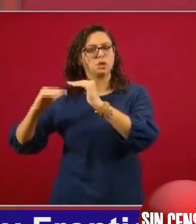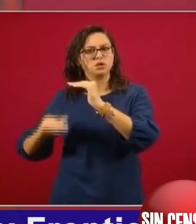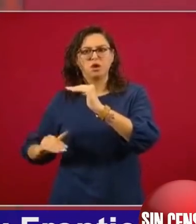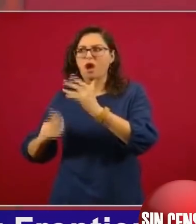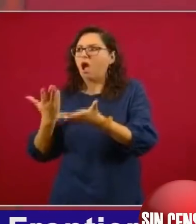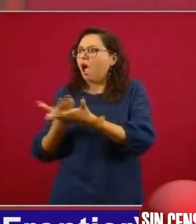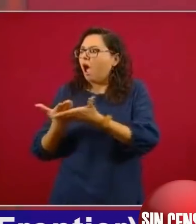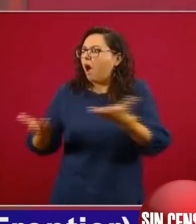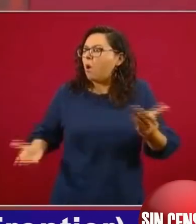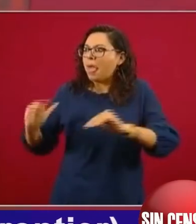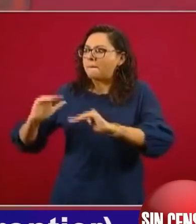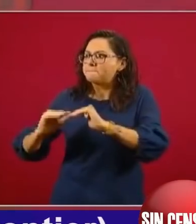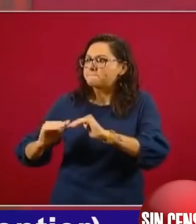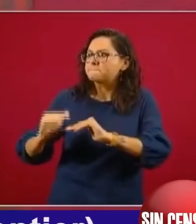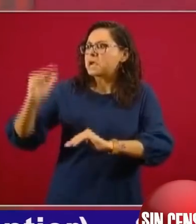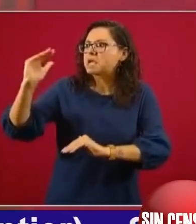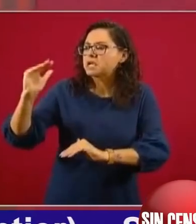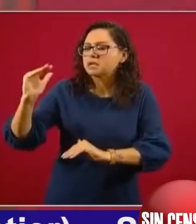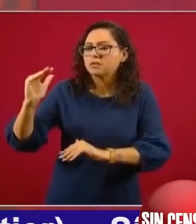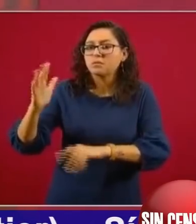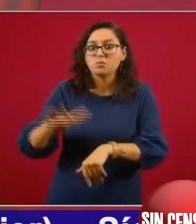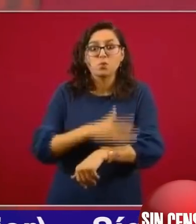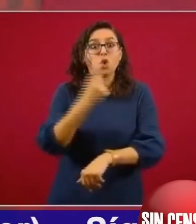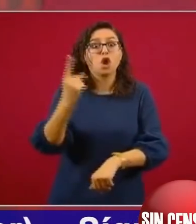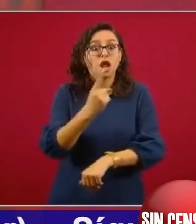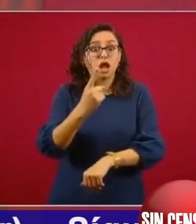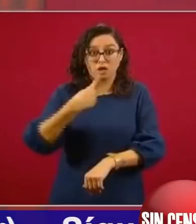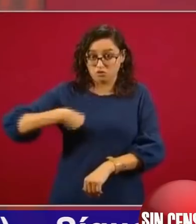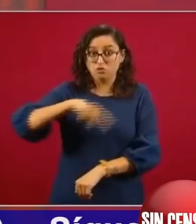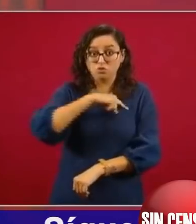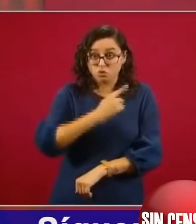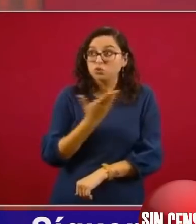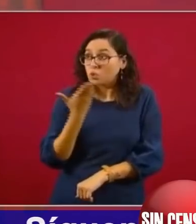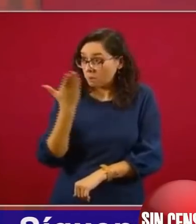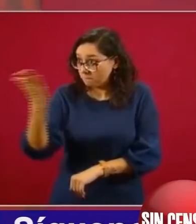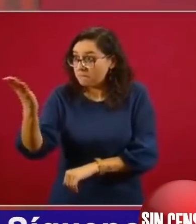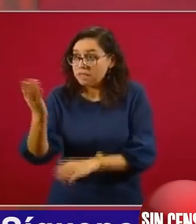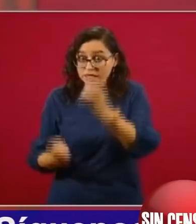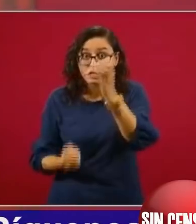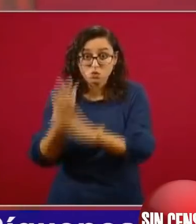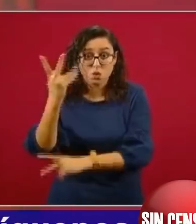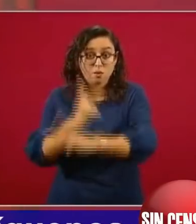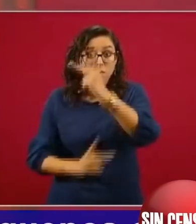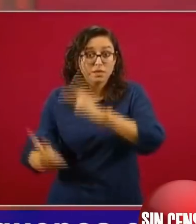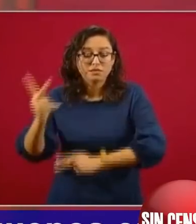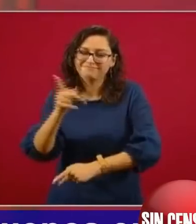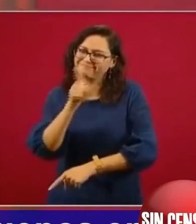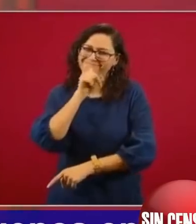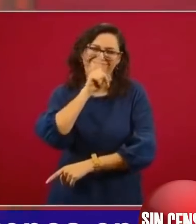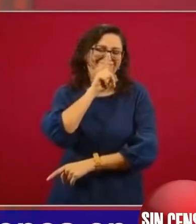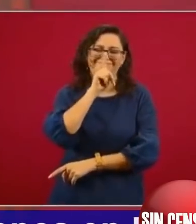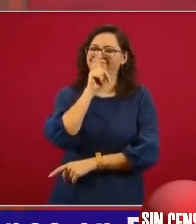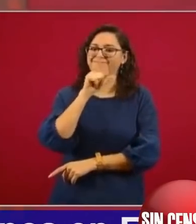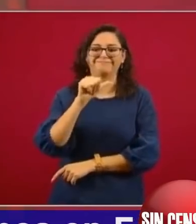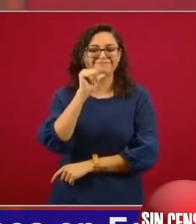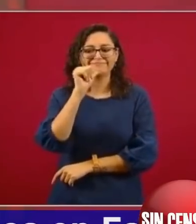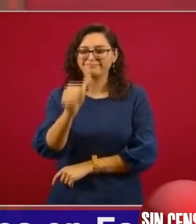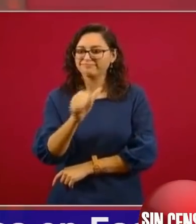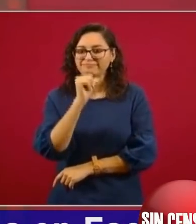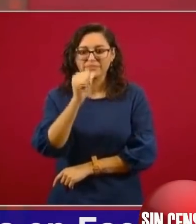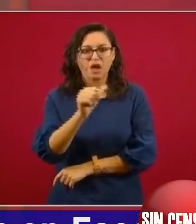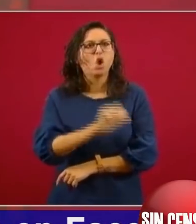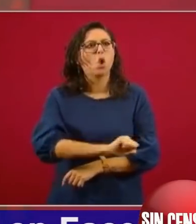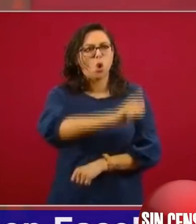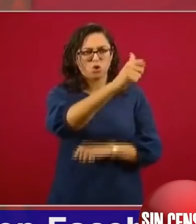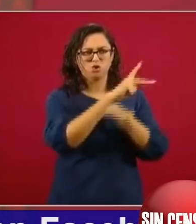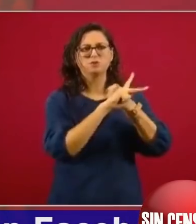Ahora aumenta, no porque se hayan solicitado nuevos créditos, como lo hicieron la mayoría de